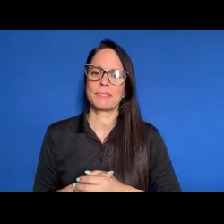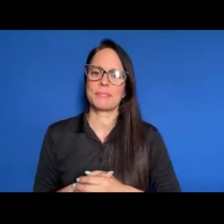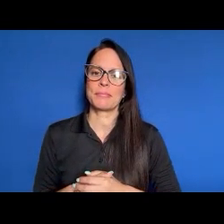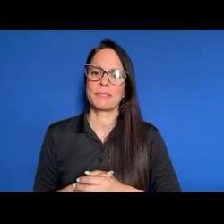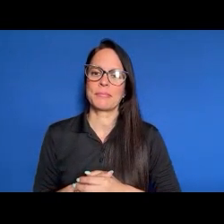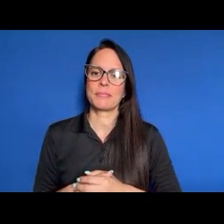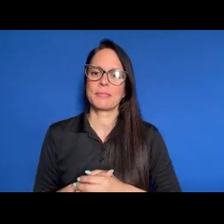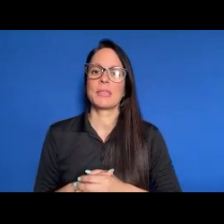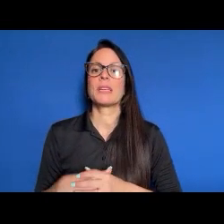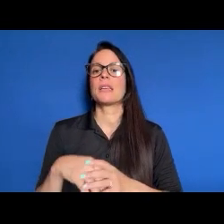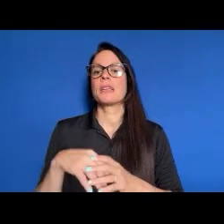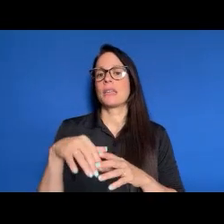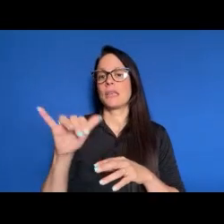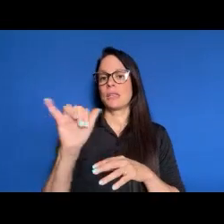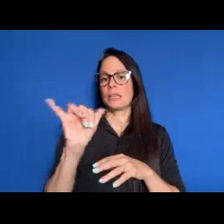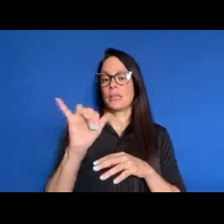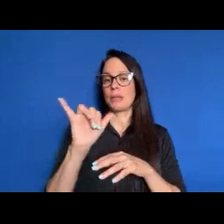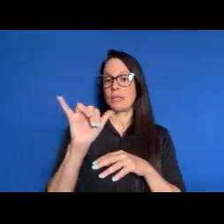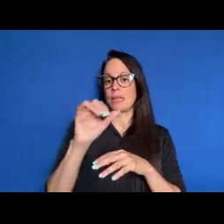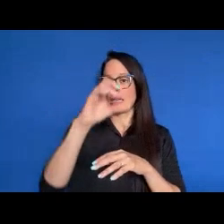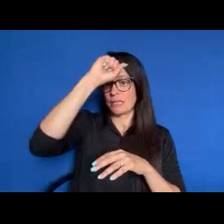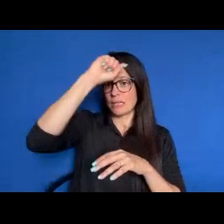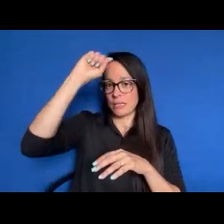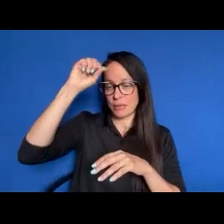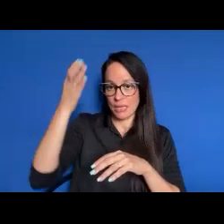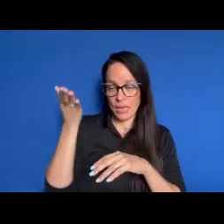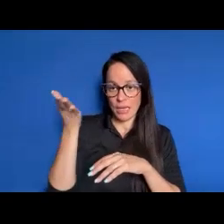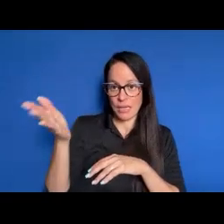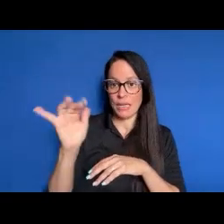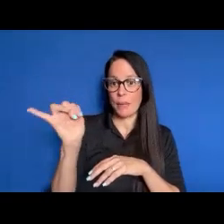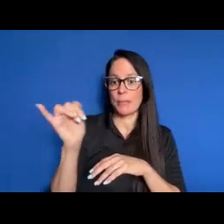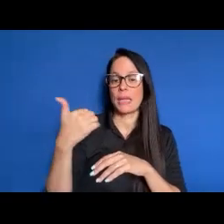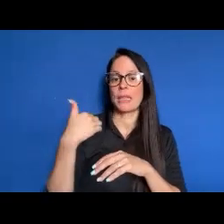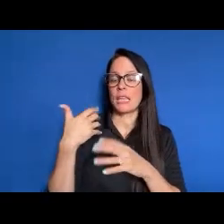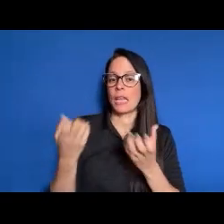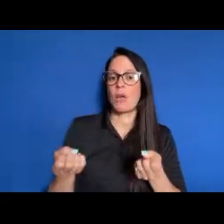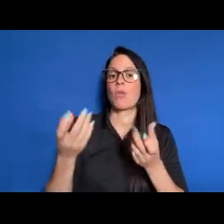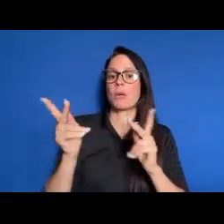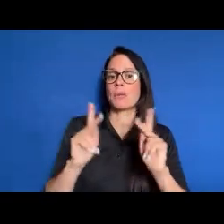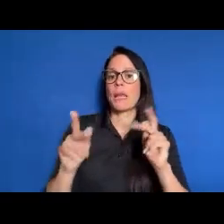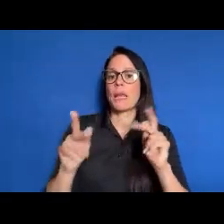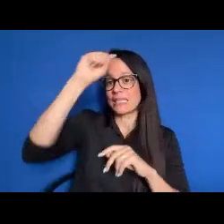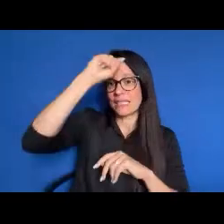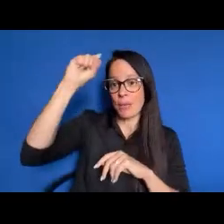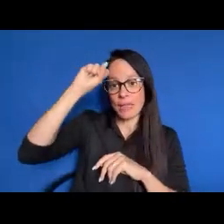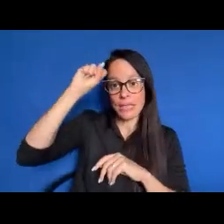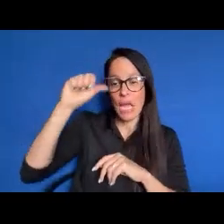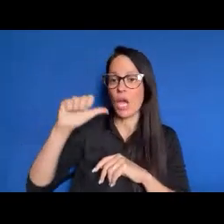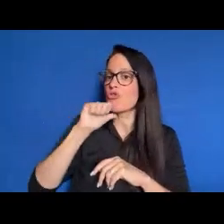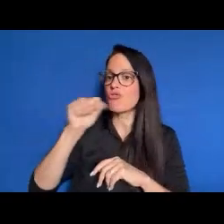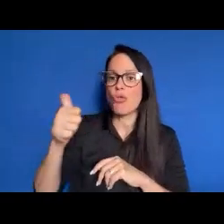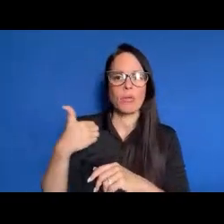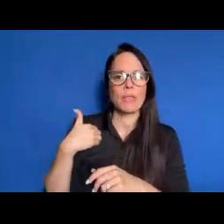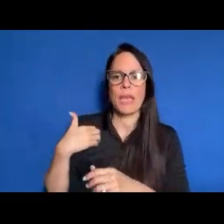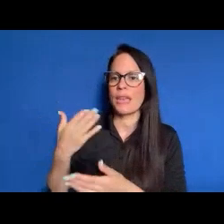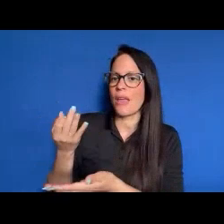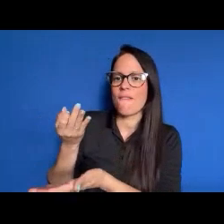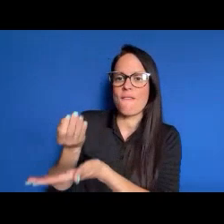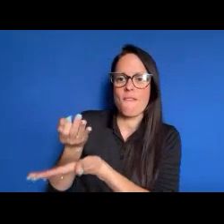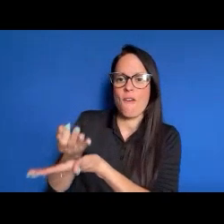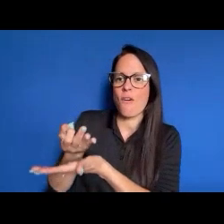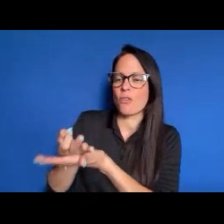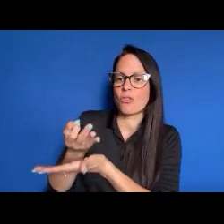ustedes ven, tiene, ¿verdad? Una tasa considerable, y San Sebastián, por ejemplo, no está recibiendo fondos de los Opioid Settlement